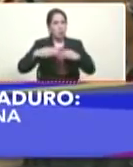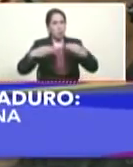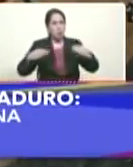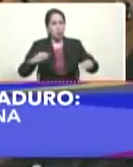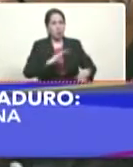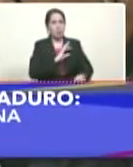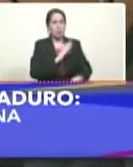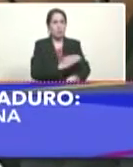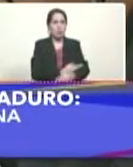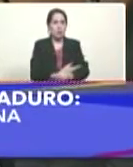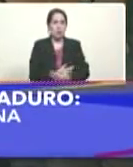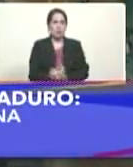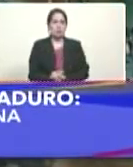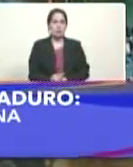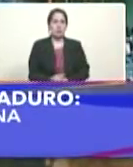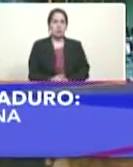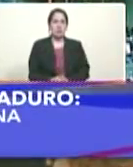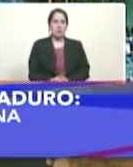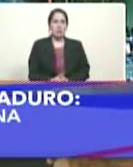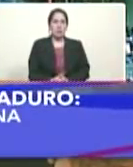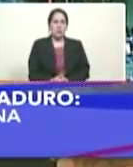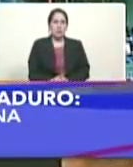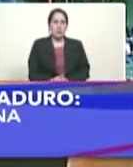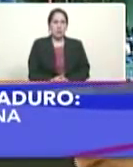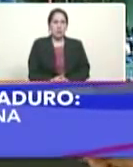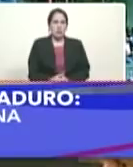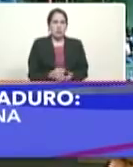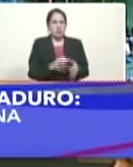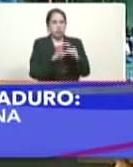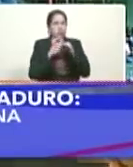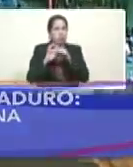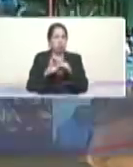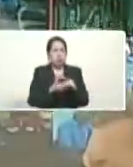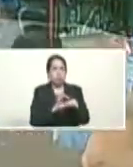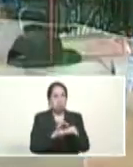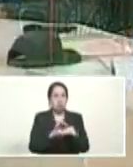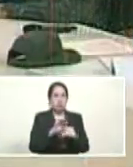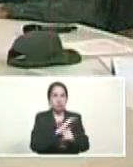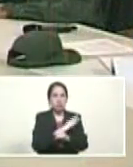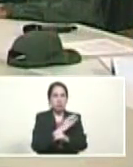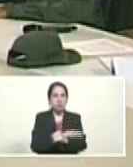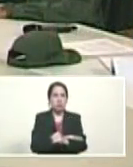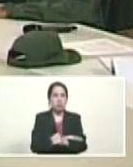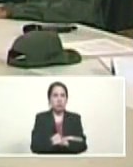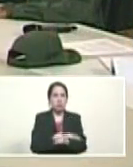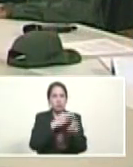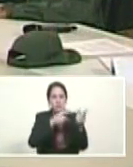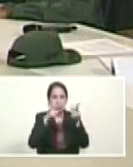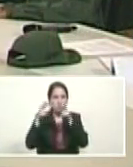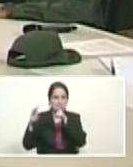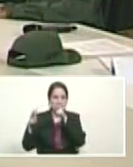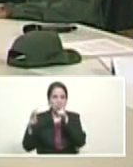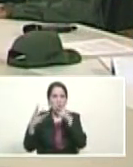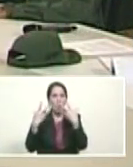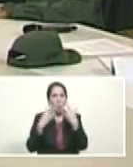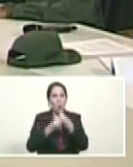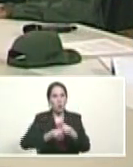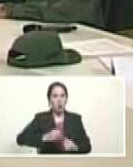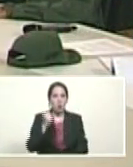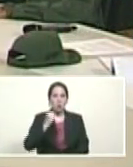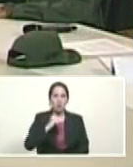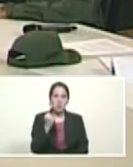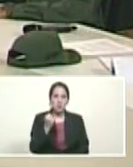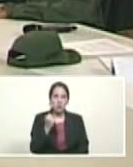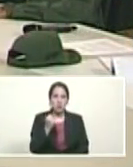crecer nos crecernos en la articulación con la fuerza armada con las fuerzas policiales con las fuerzas de